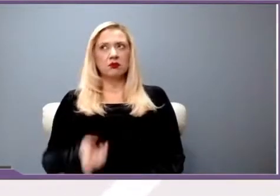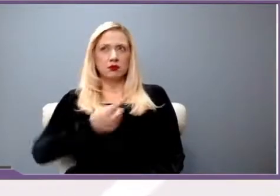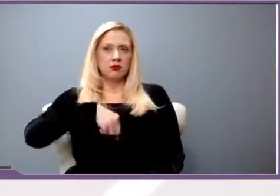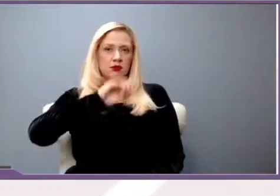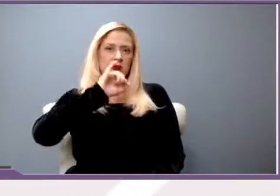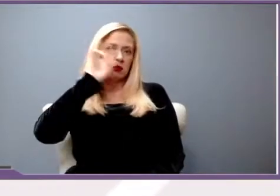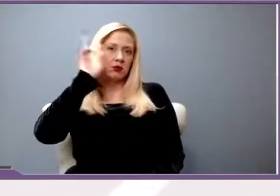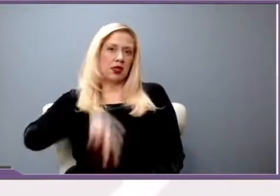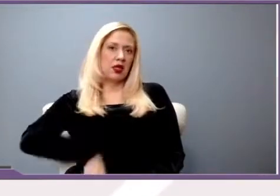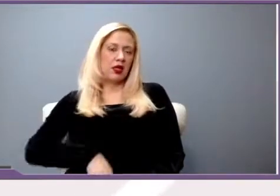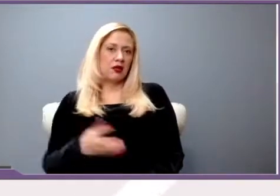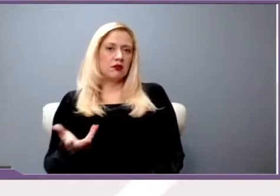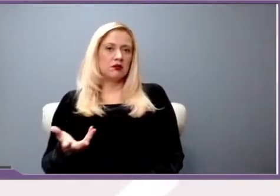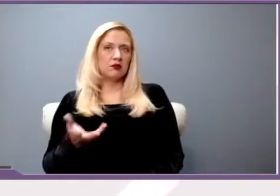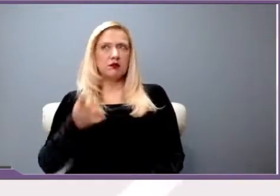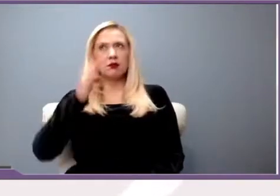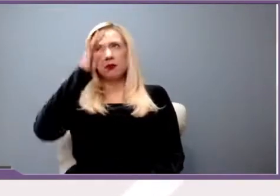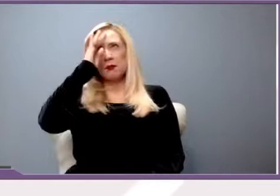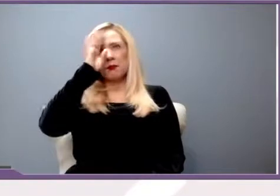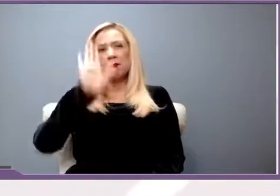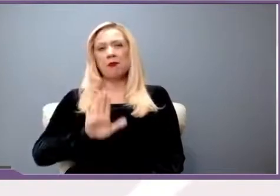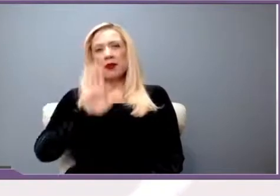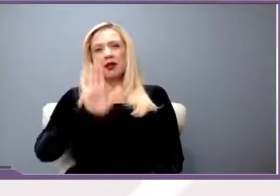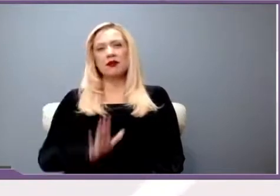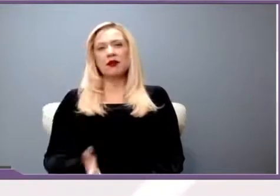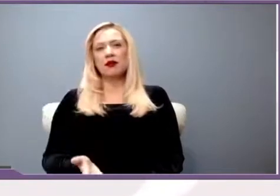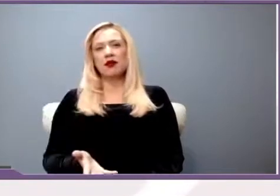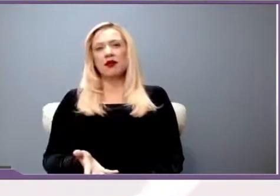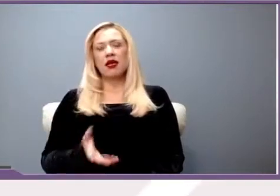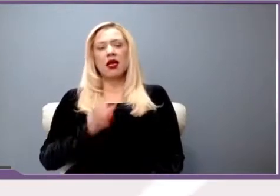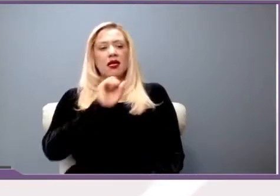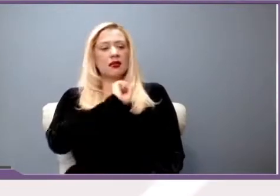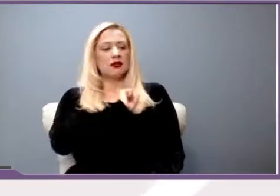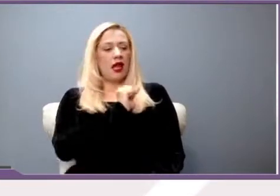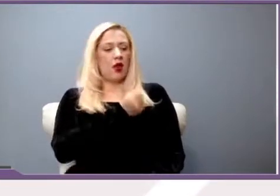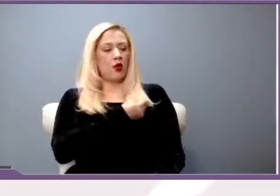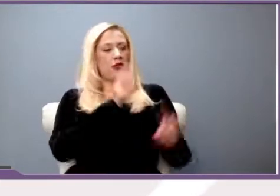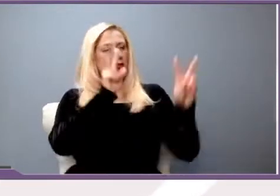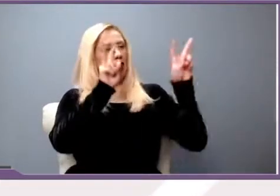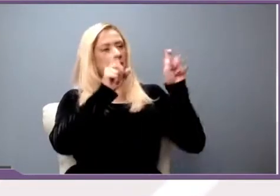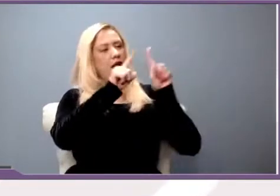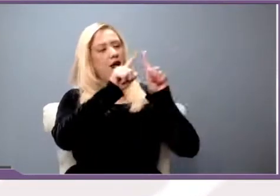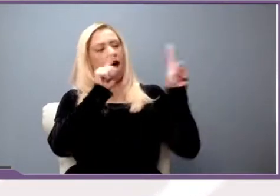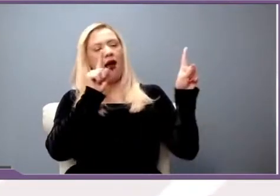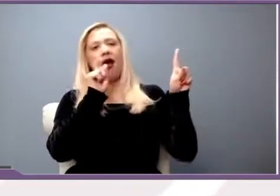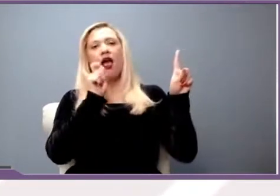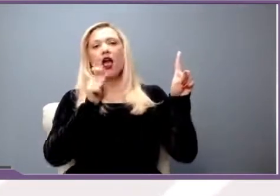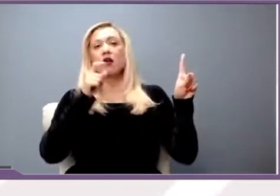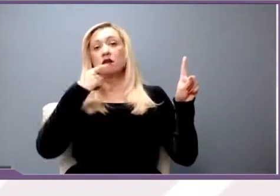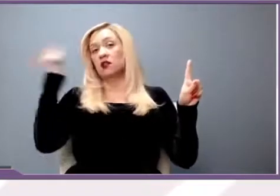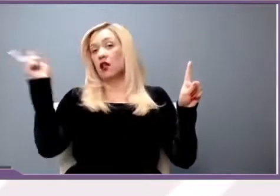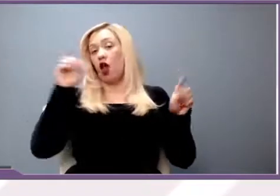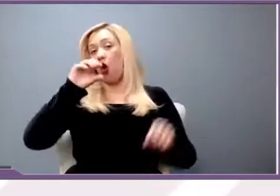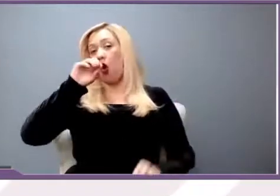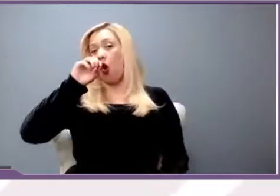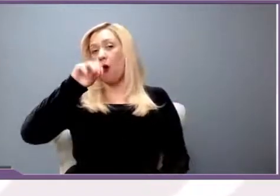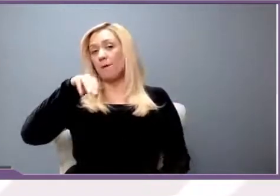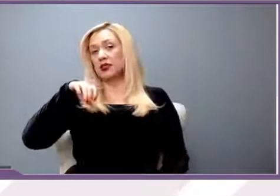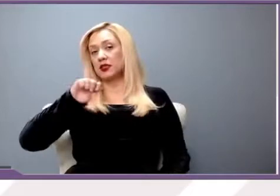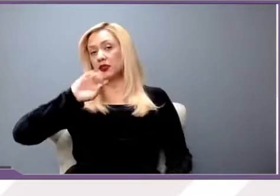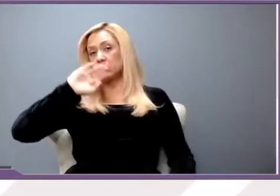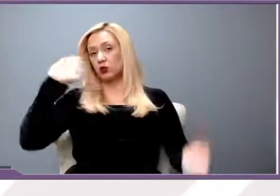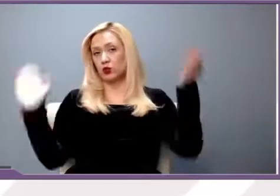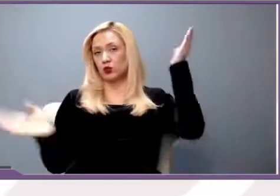nos vamos por una concepción muy simplista de la salud, como la que la OMS, la Organización Mundial de la Salud,